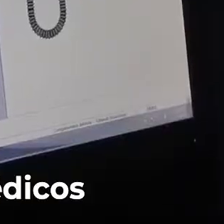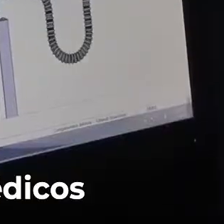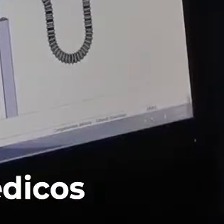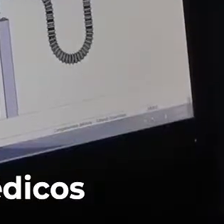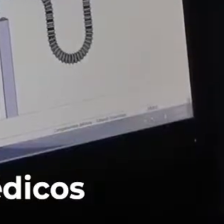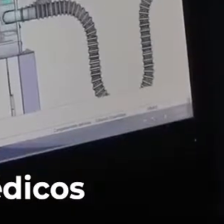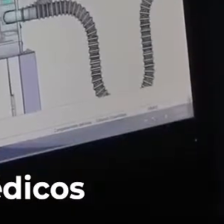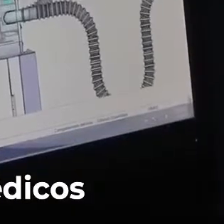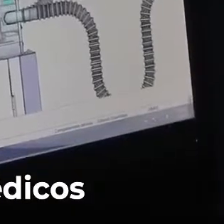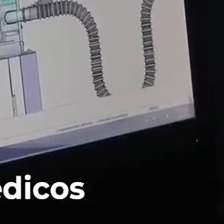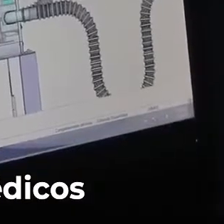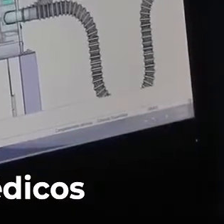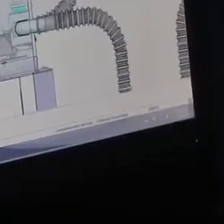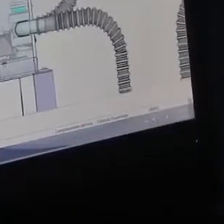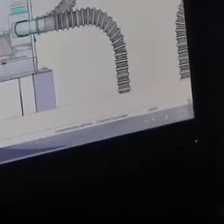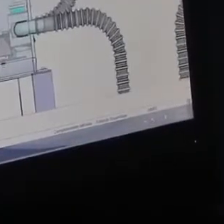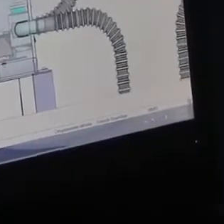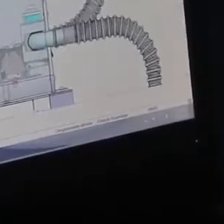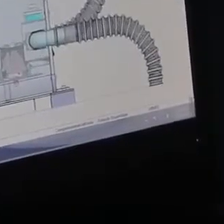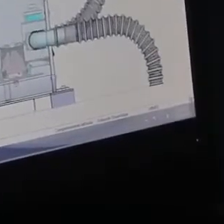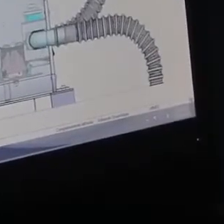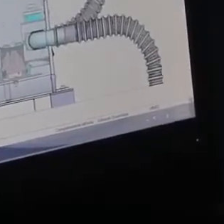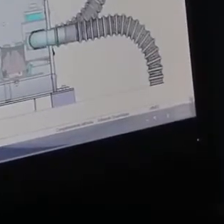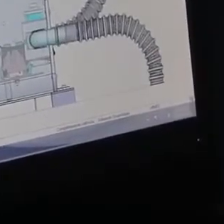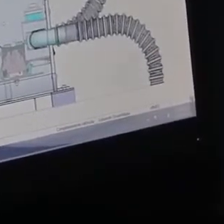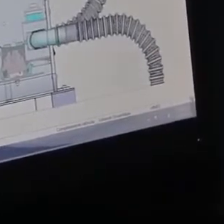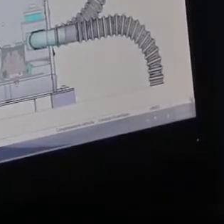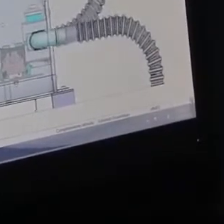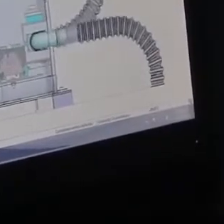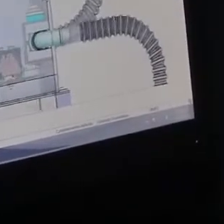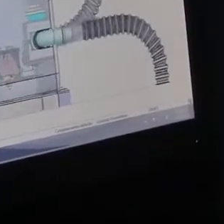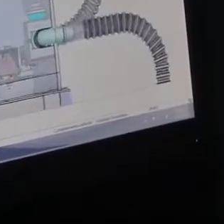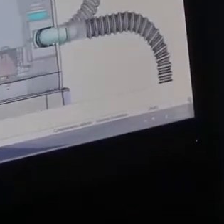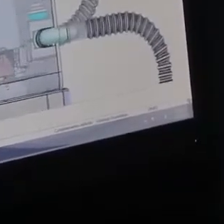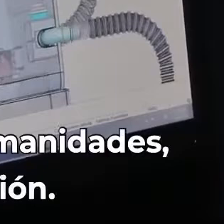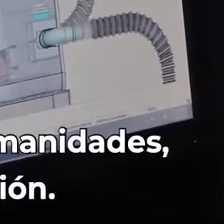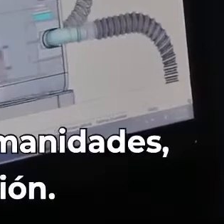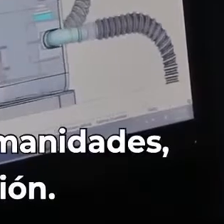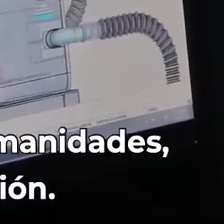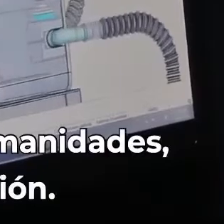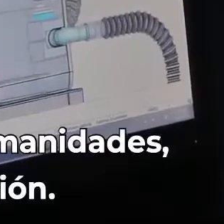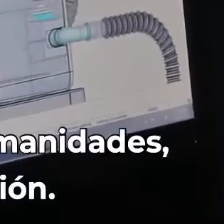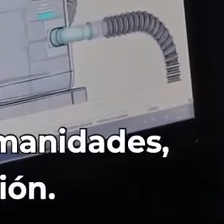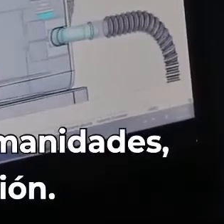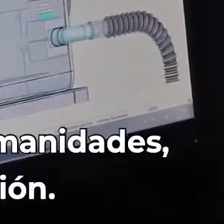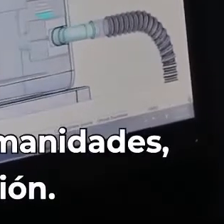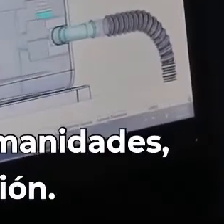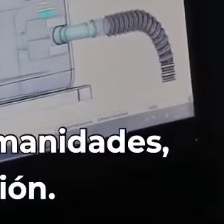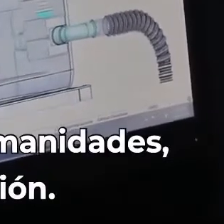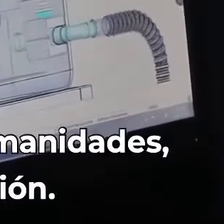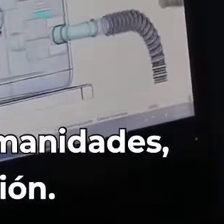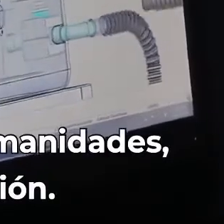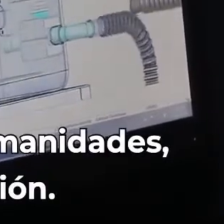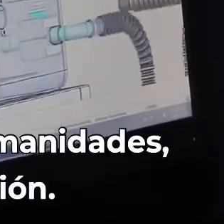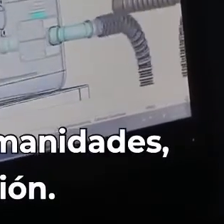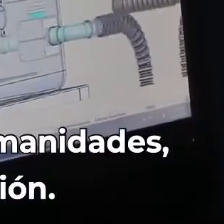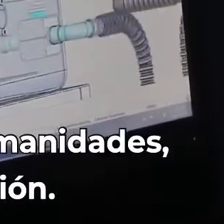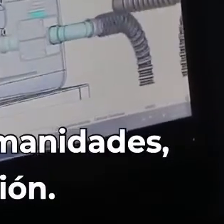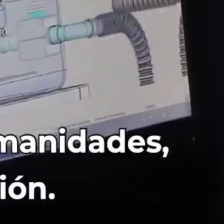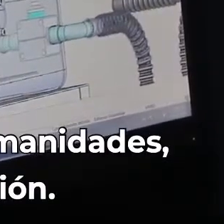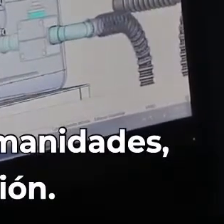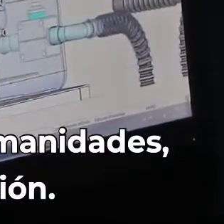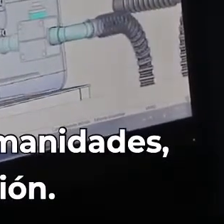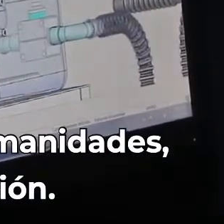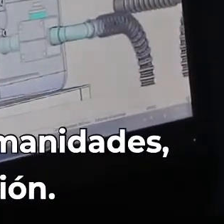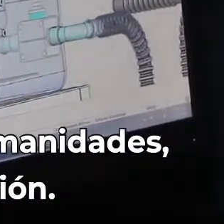La creación de estos equipos médicos demuestra la capacidad científica y tecnológica del Sistema Estatal Mexicano de Humanidades,